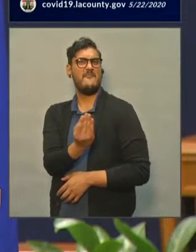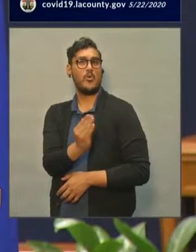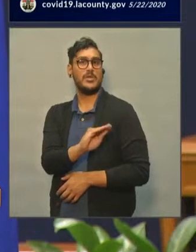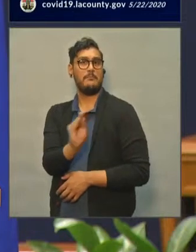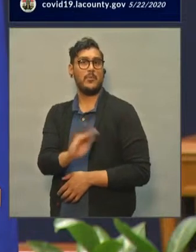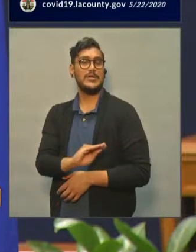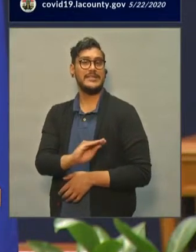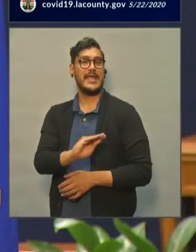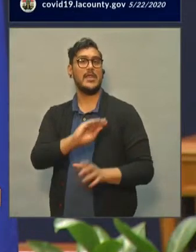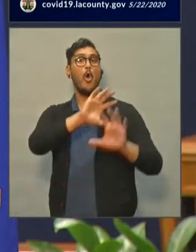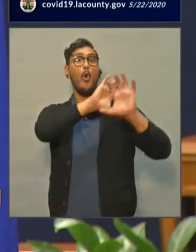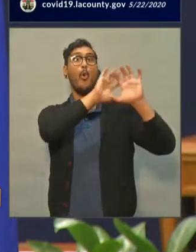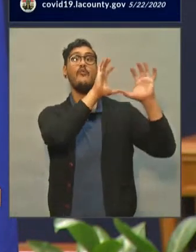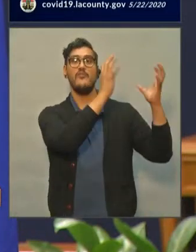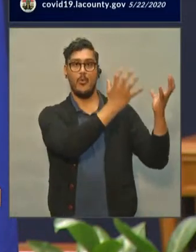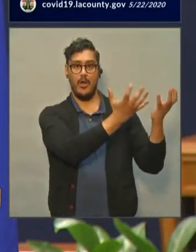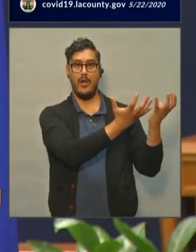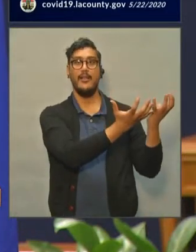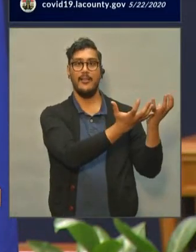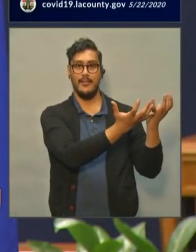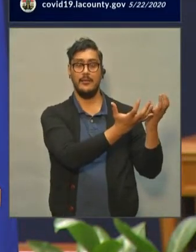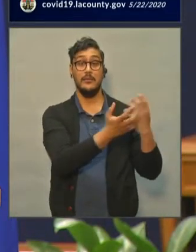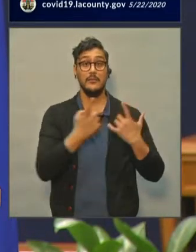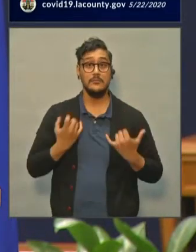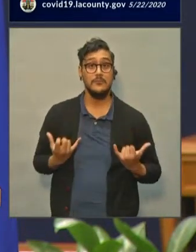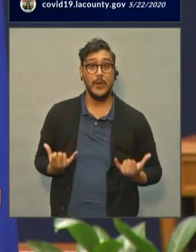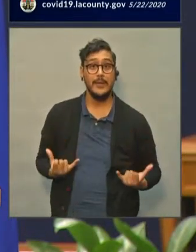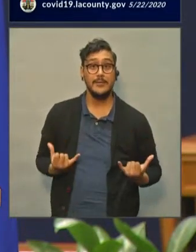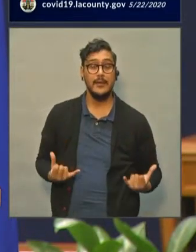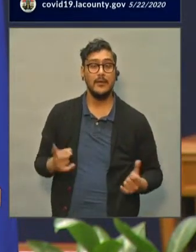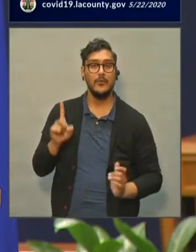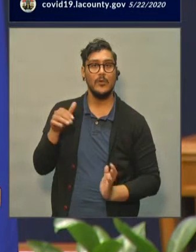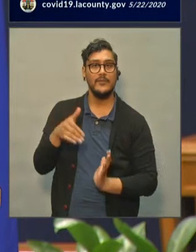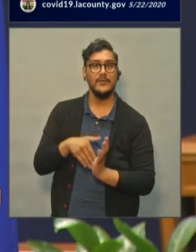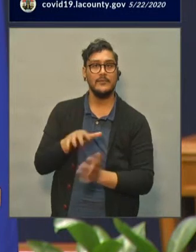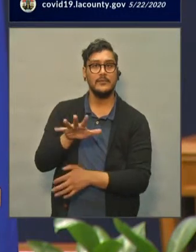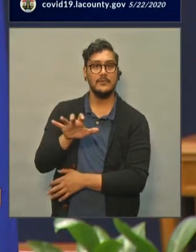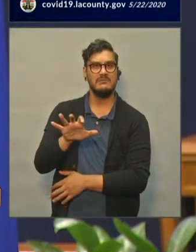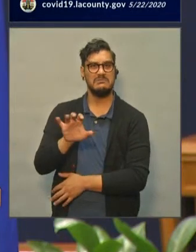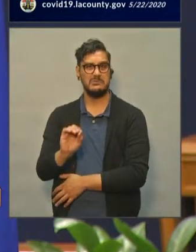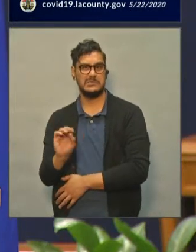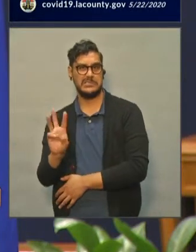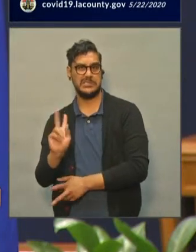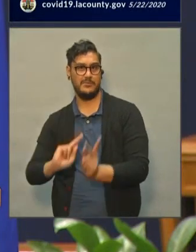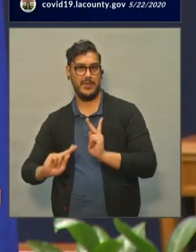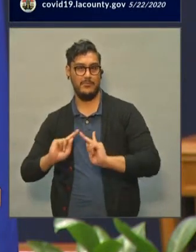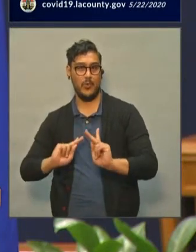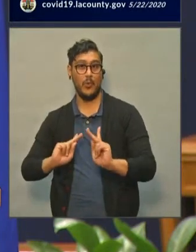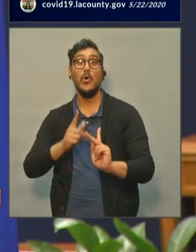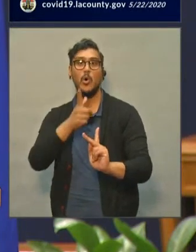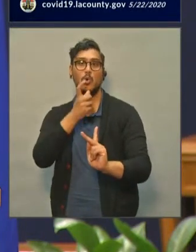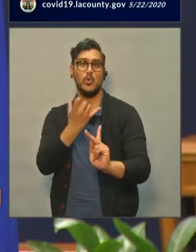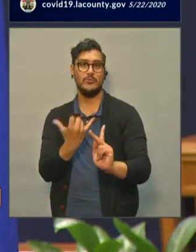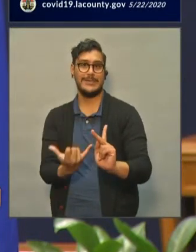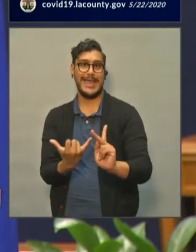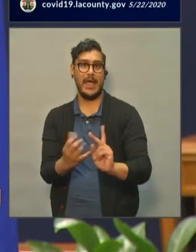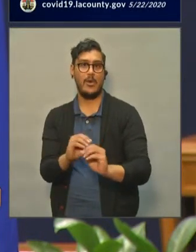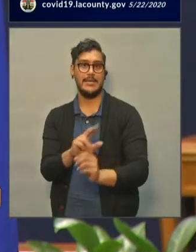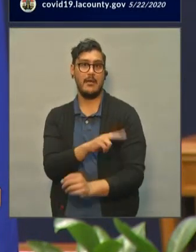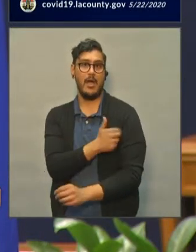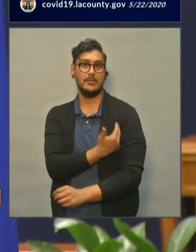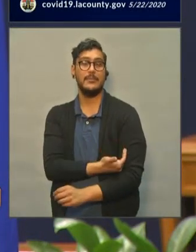14% de todos los casos positivos. Actualmente hay 1,506 personas que han resultado positivas